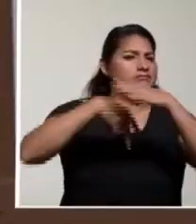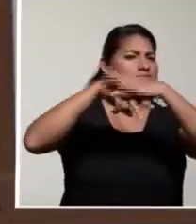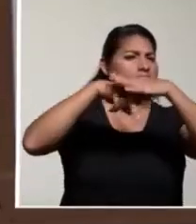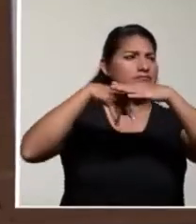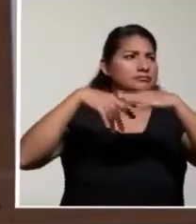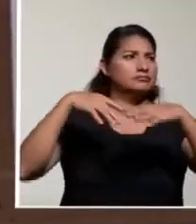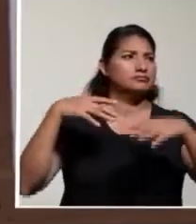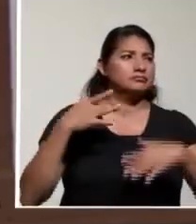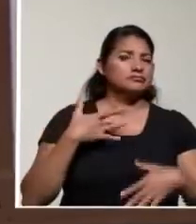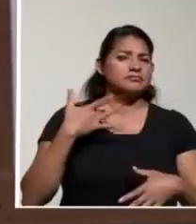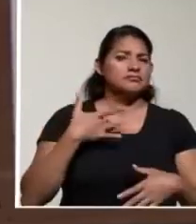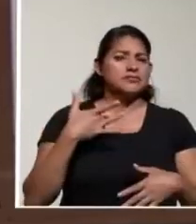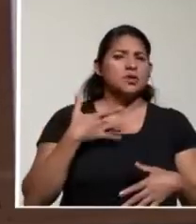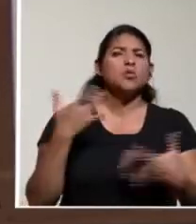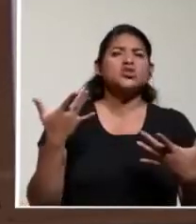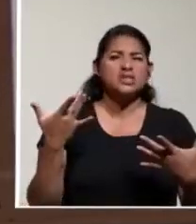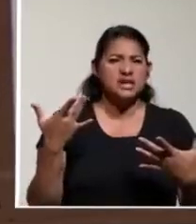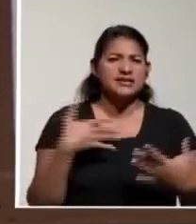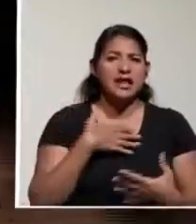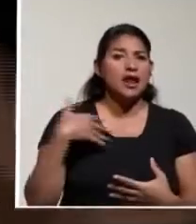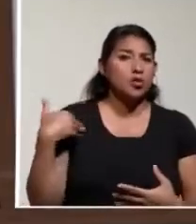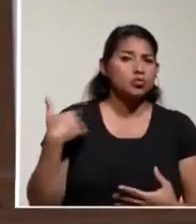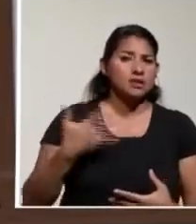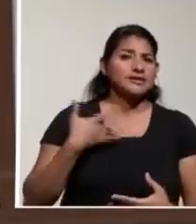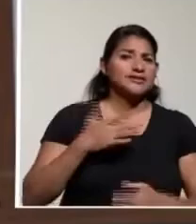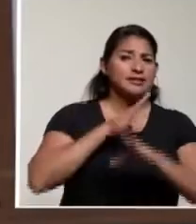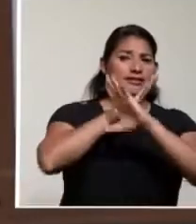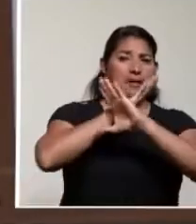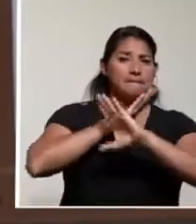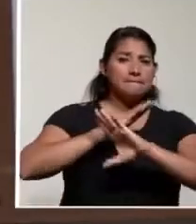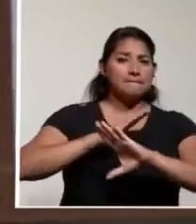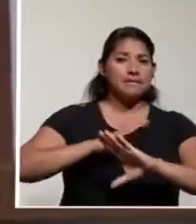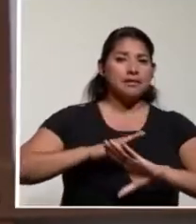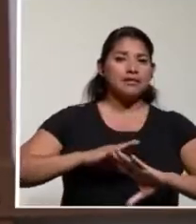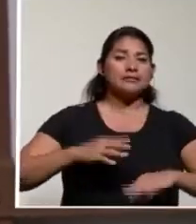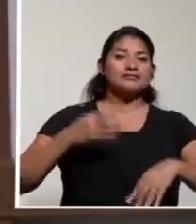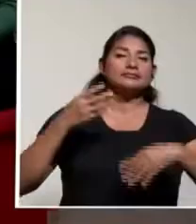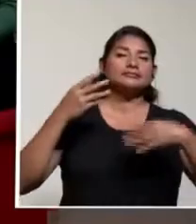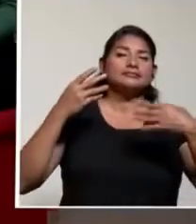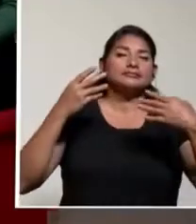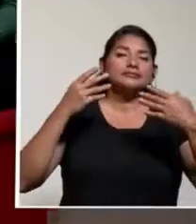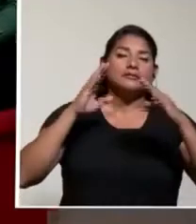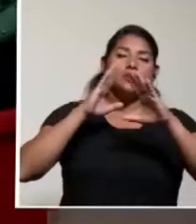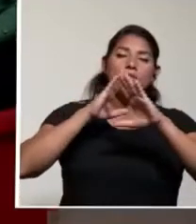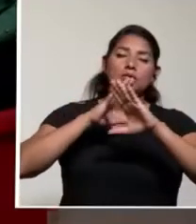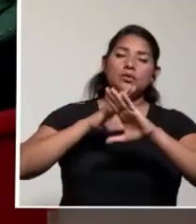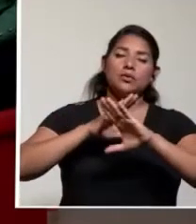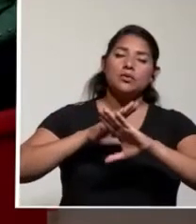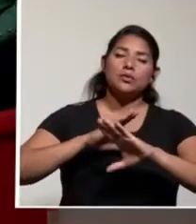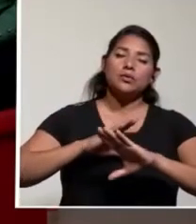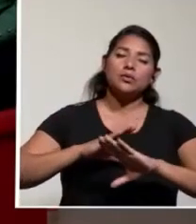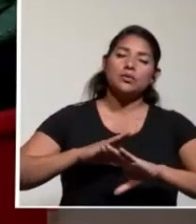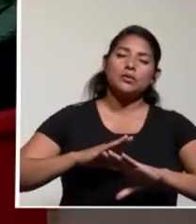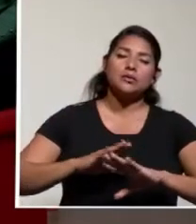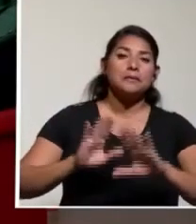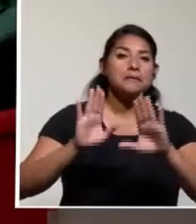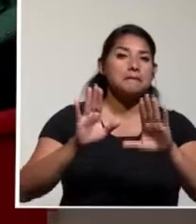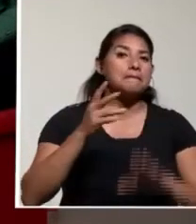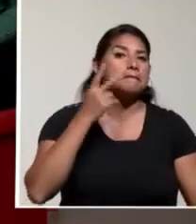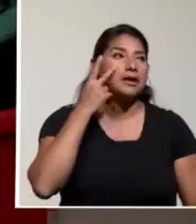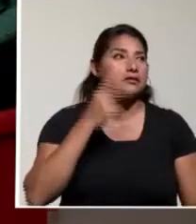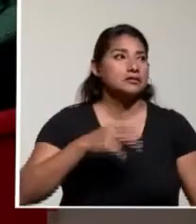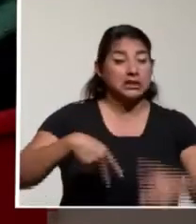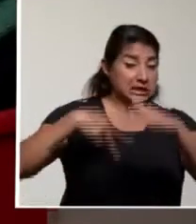Niña Carla, ¿sintió rico? ¿Sintió paz? Sí, mucha tranquilidad. ¿Qué pasa si yo hago esto, niños y niñas allá en